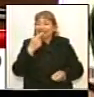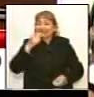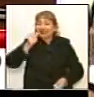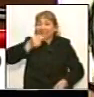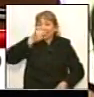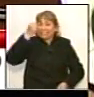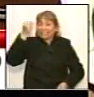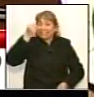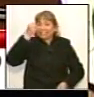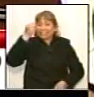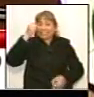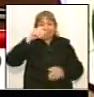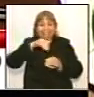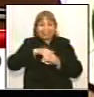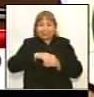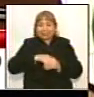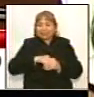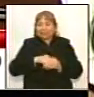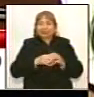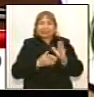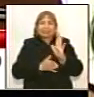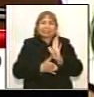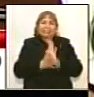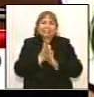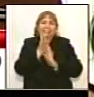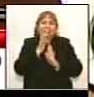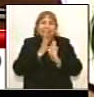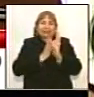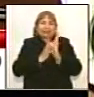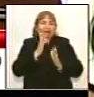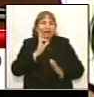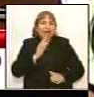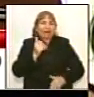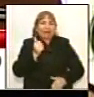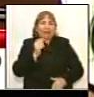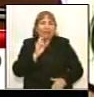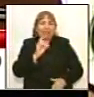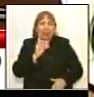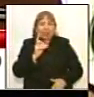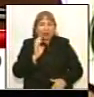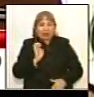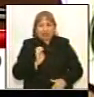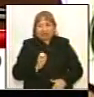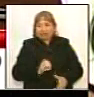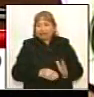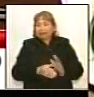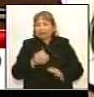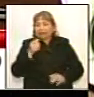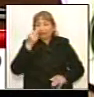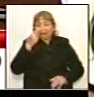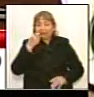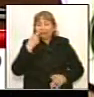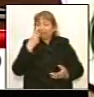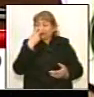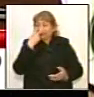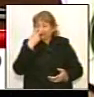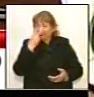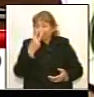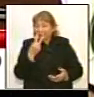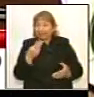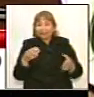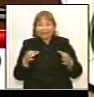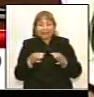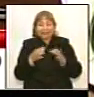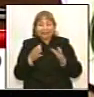las elecciones, ganó con fraude. Ganó con fraude. Y ahora veo a